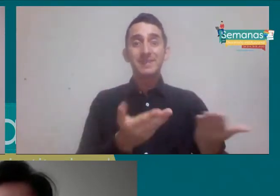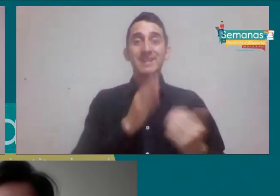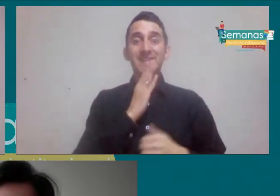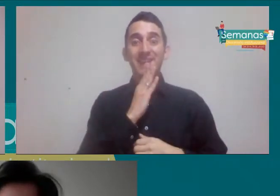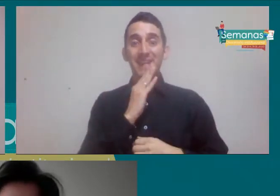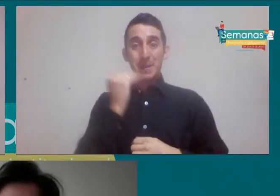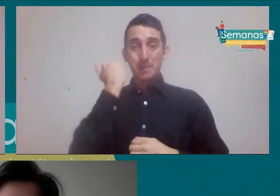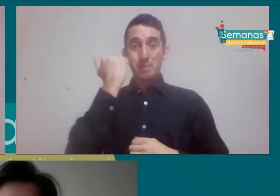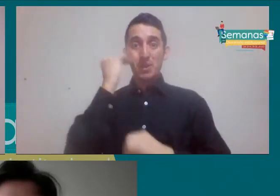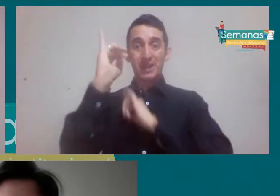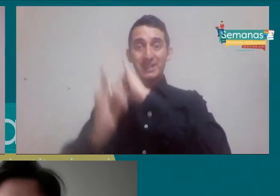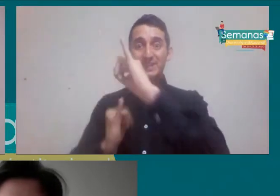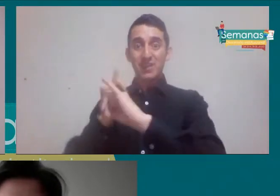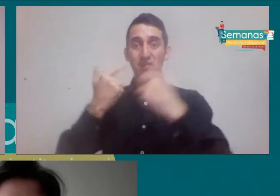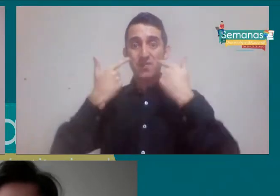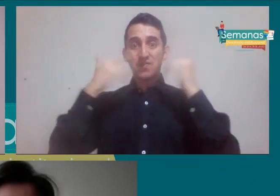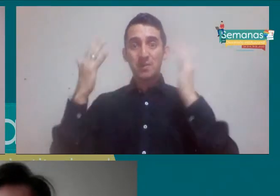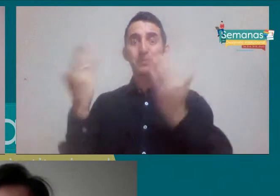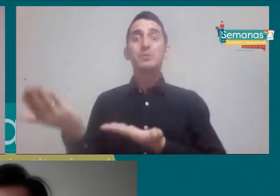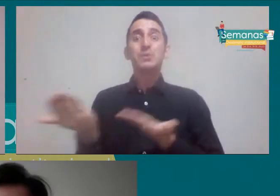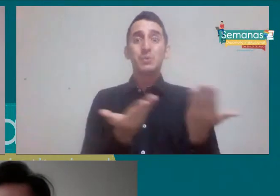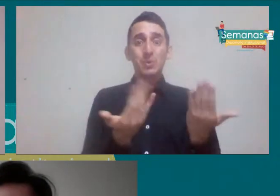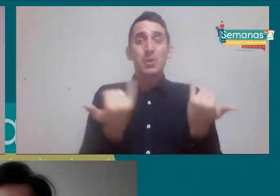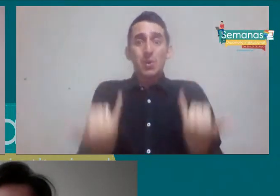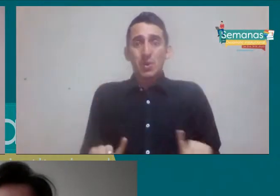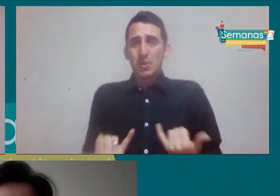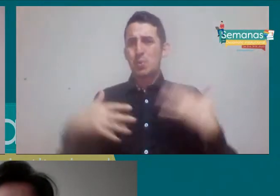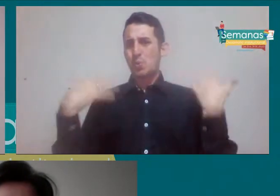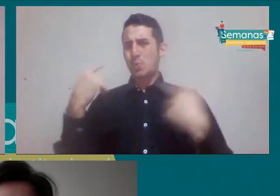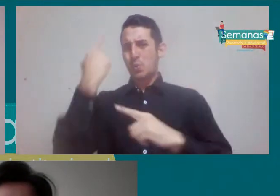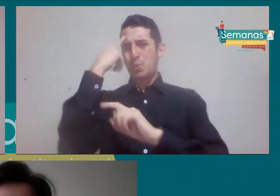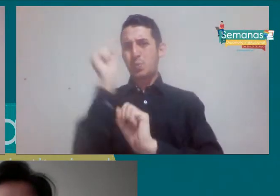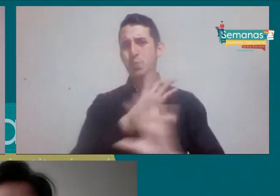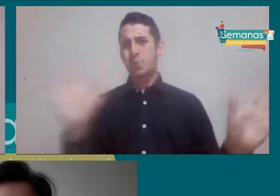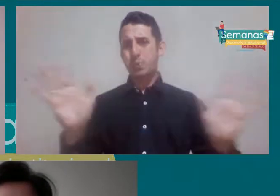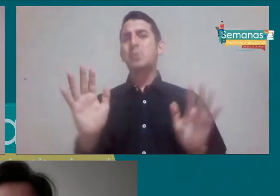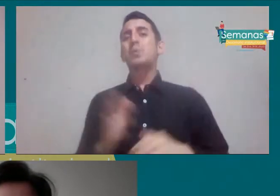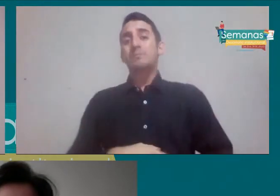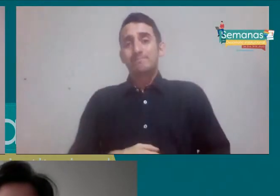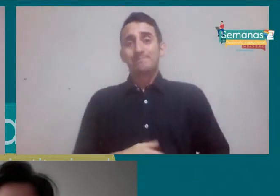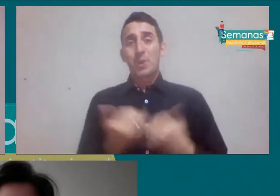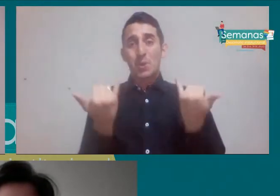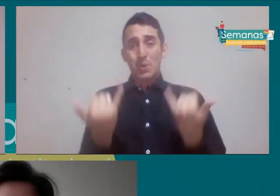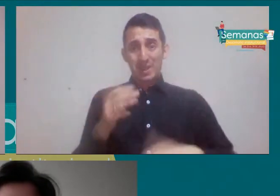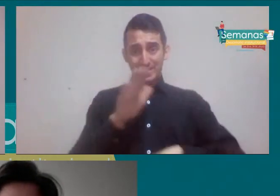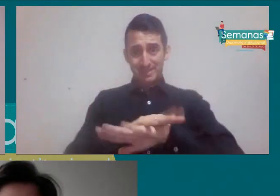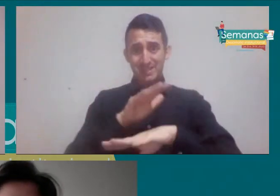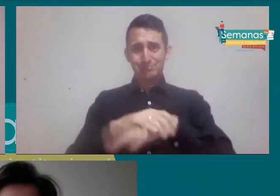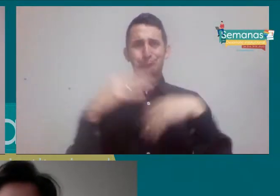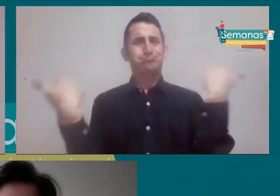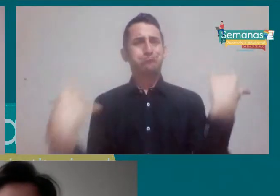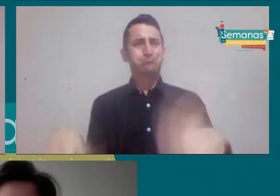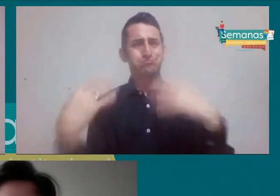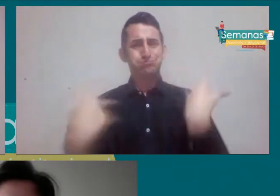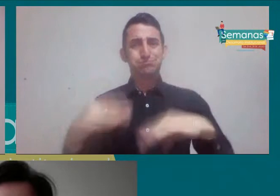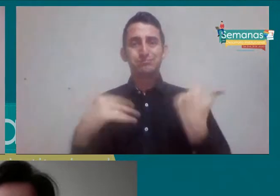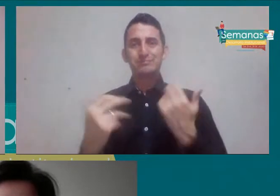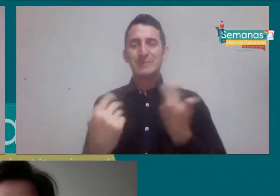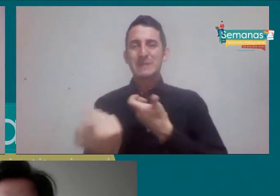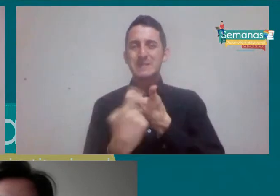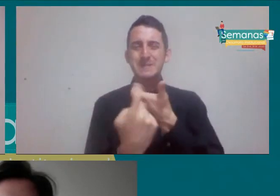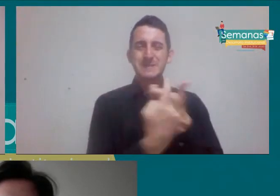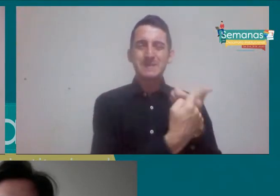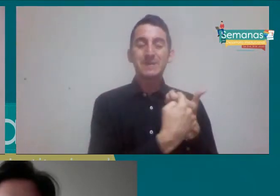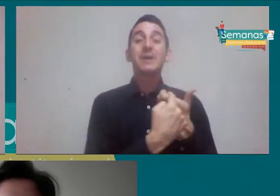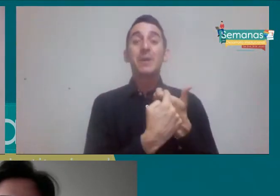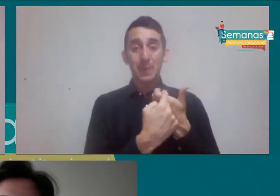internacional, un maestro en toda la materia, entonces, el balance es supremamente bueno, mucha conectividad, mucha gente